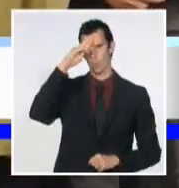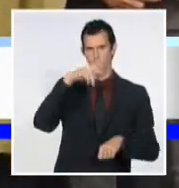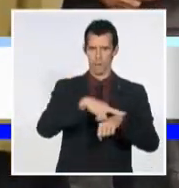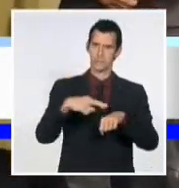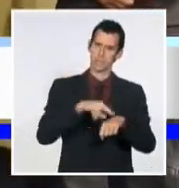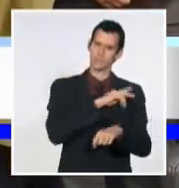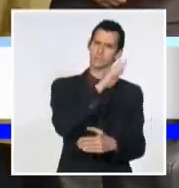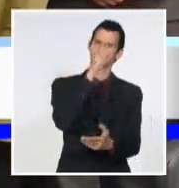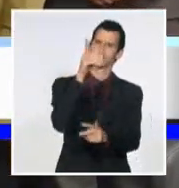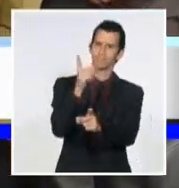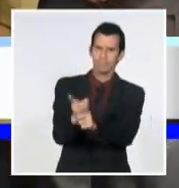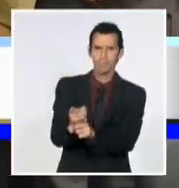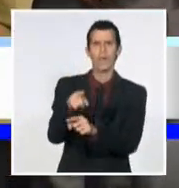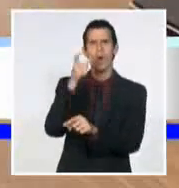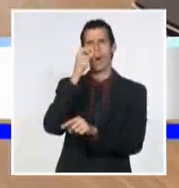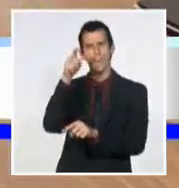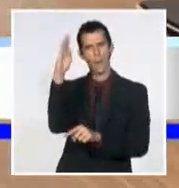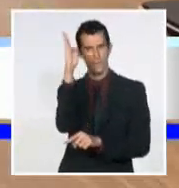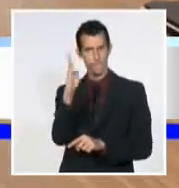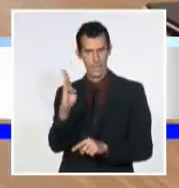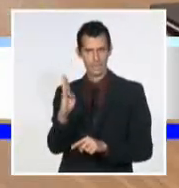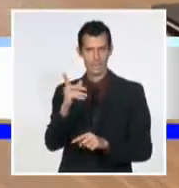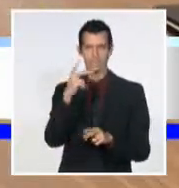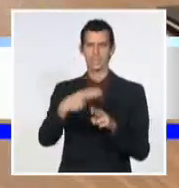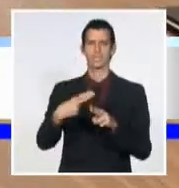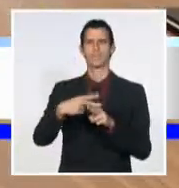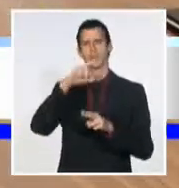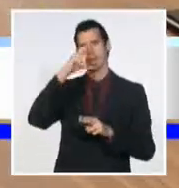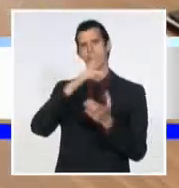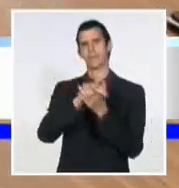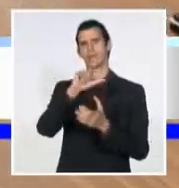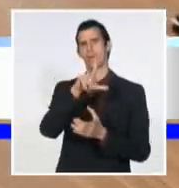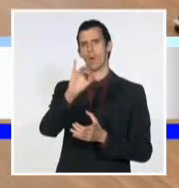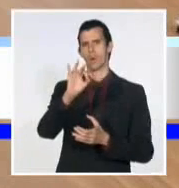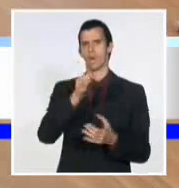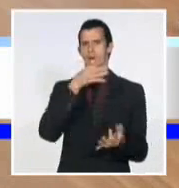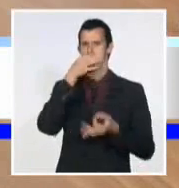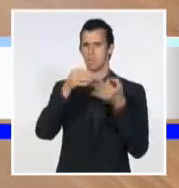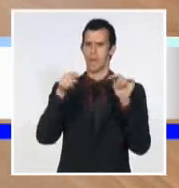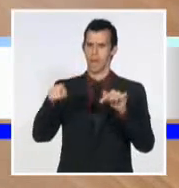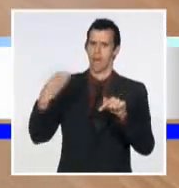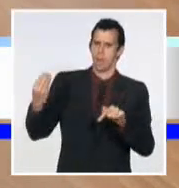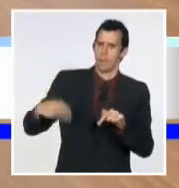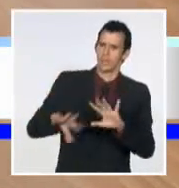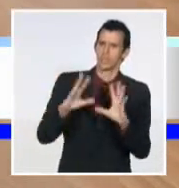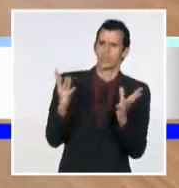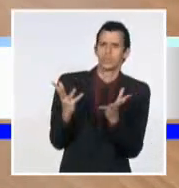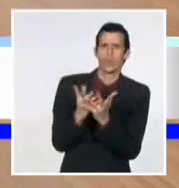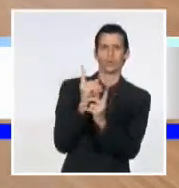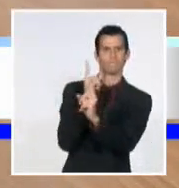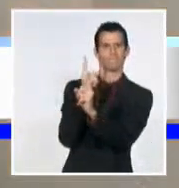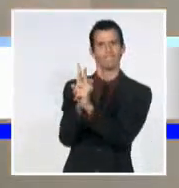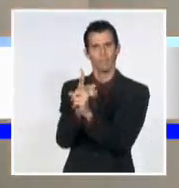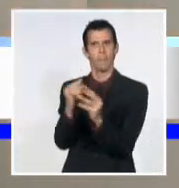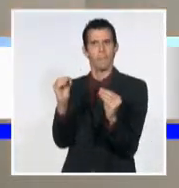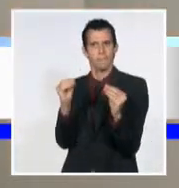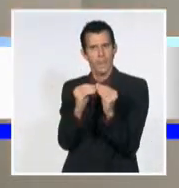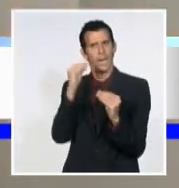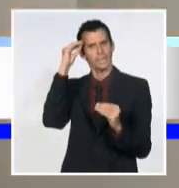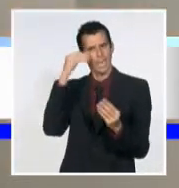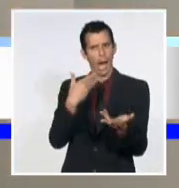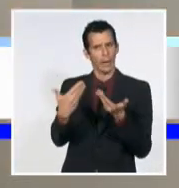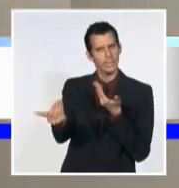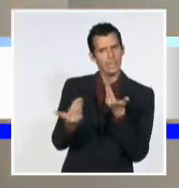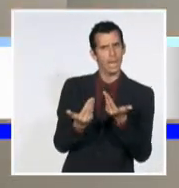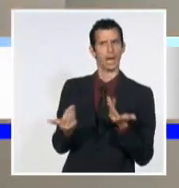Camilo Santana. Repasaron los esfuerzos y políticas que desarrollan ambas naciones y el plan que implementan a favor de elevar la